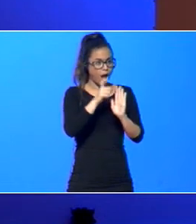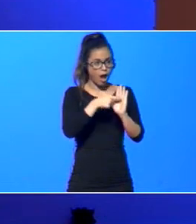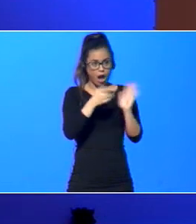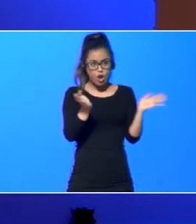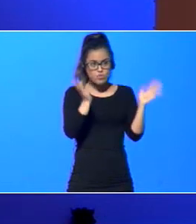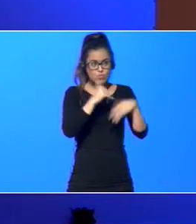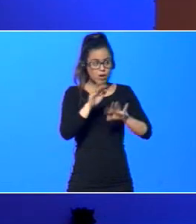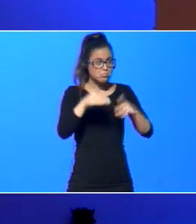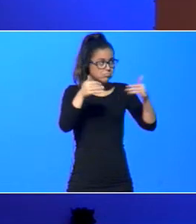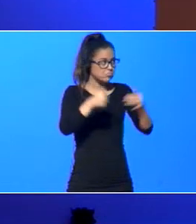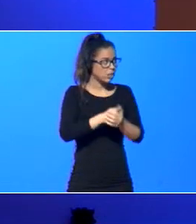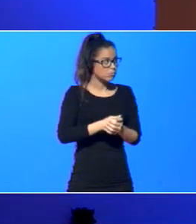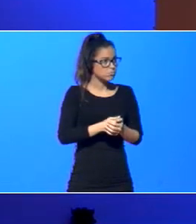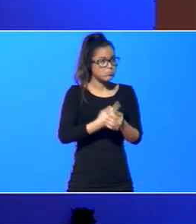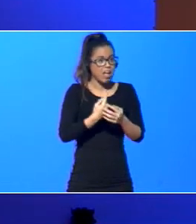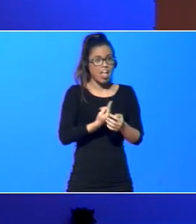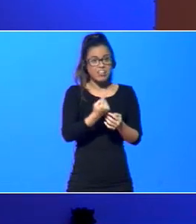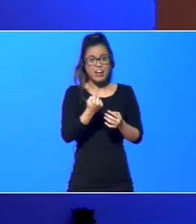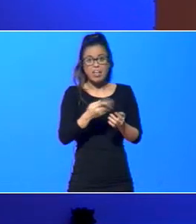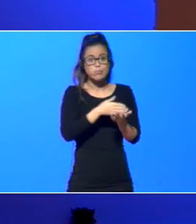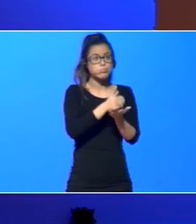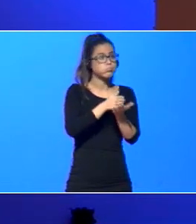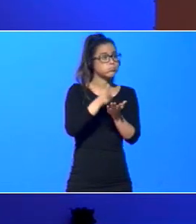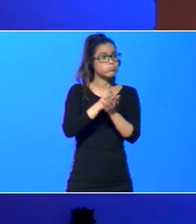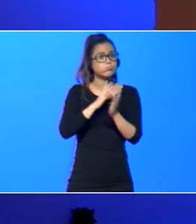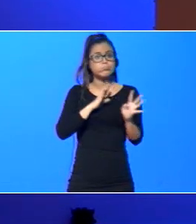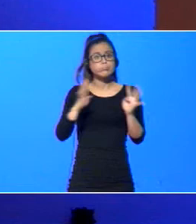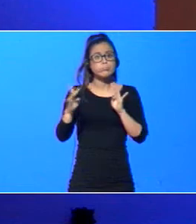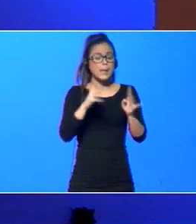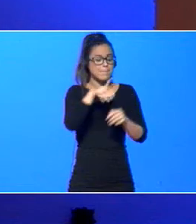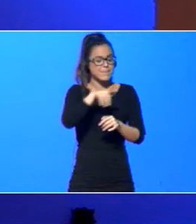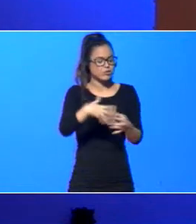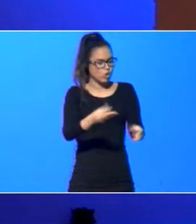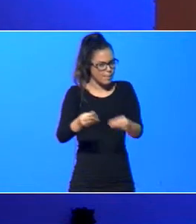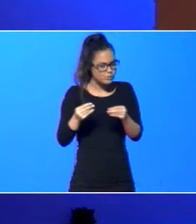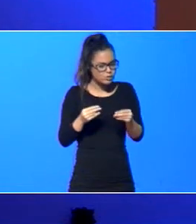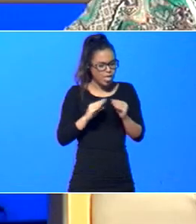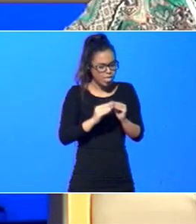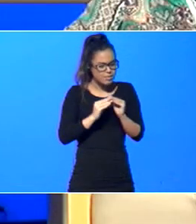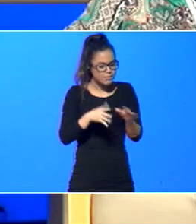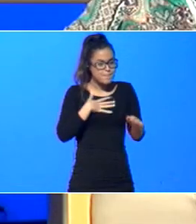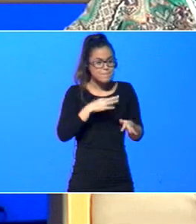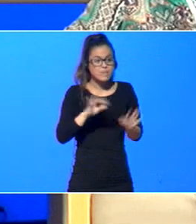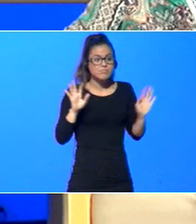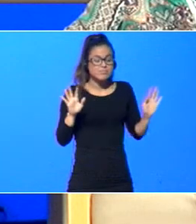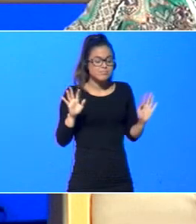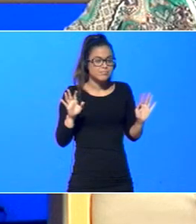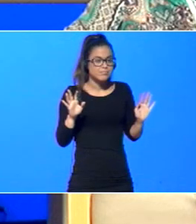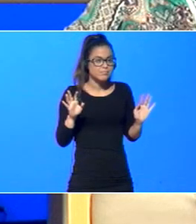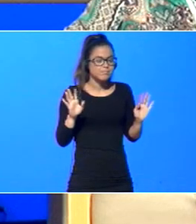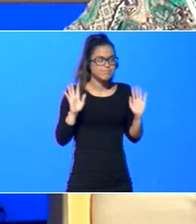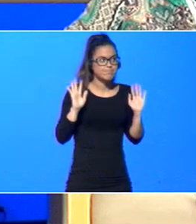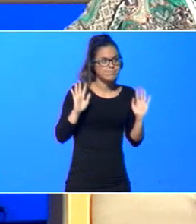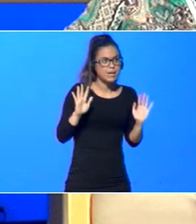aldetik, eta gauza asko gine aldugu pertsona askok, Carmenek esan dagoelez, baina izan aldira, ba